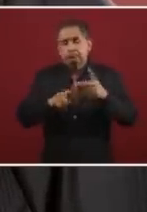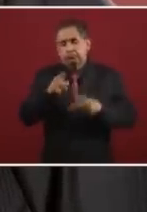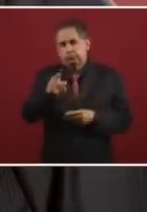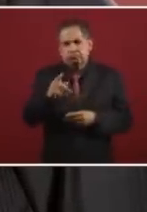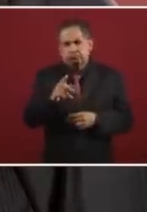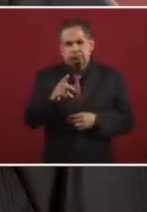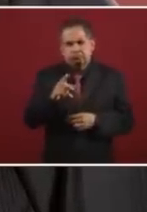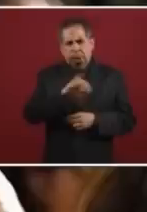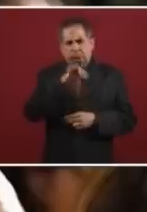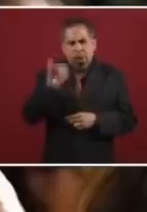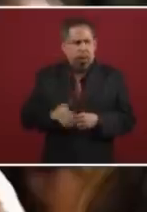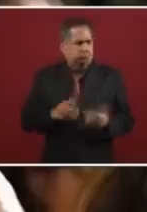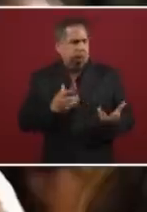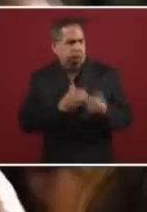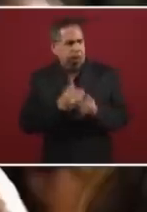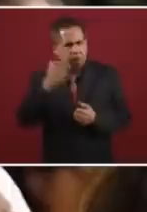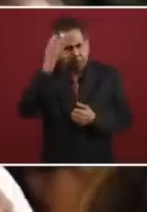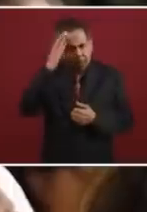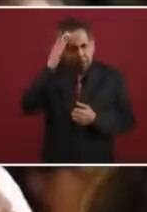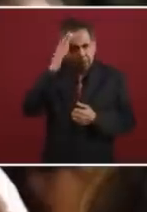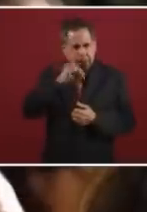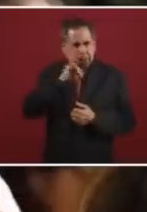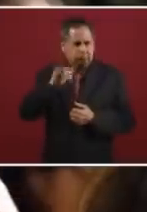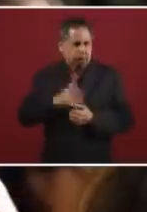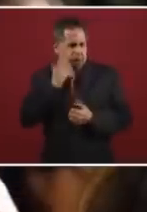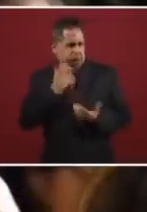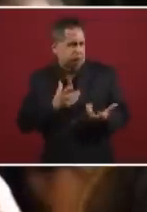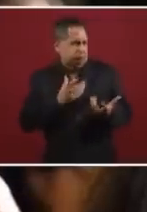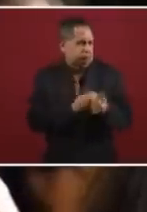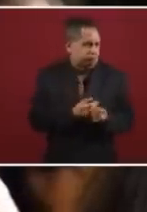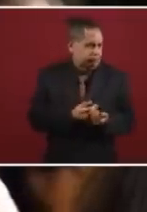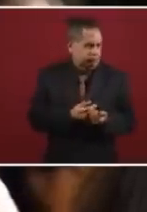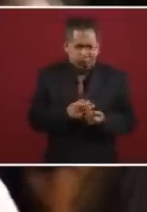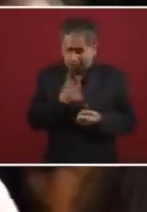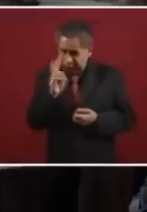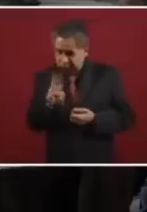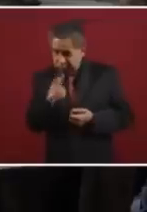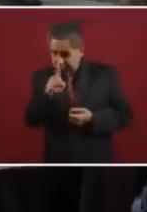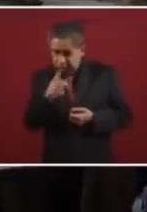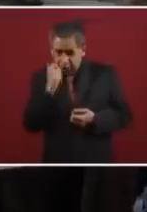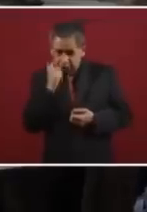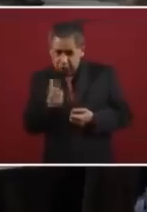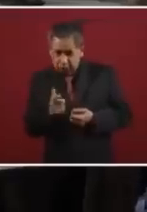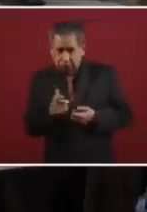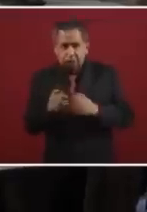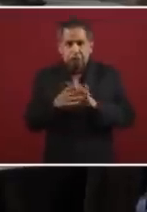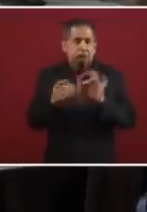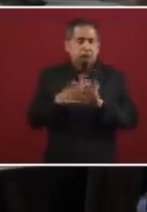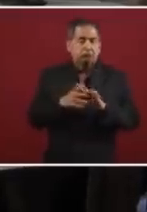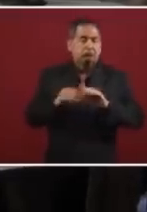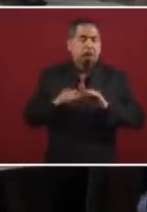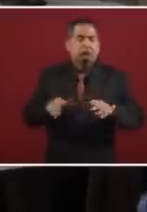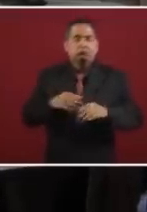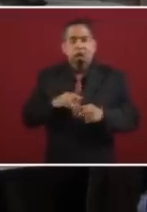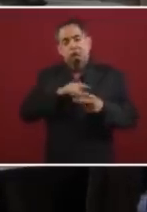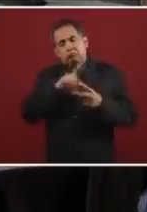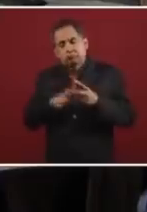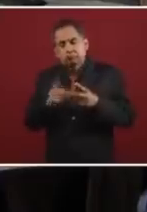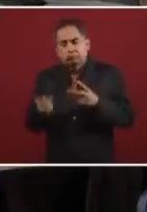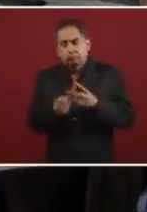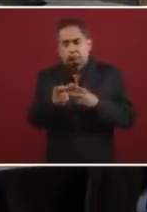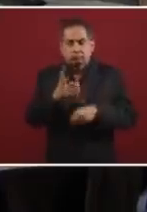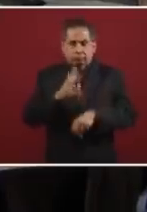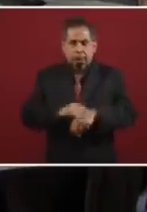nunca quiso reunirse con el líder petrolero nos gustaría saber qué tan cierta esta información y se nos permite realizar le una pregunta más por